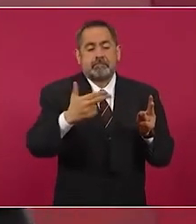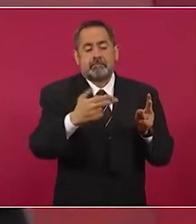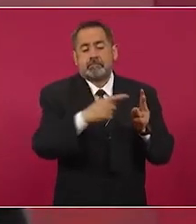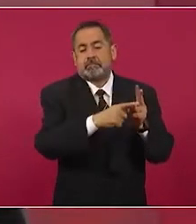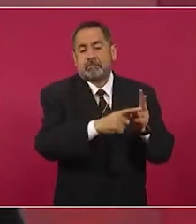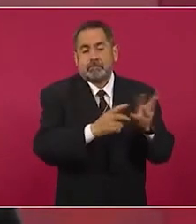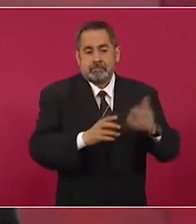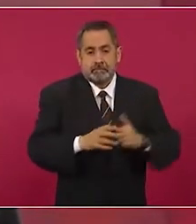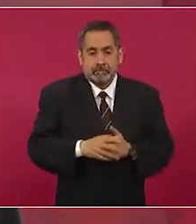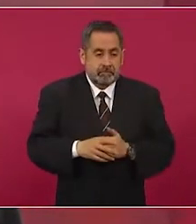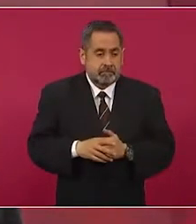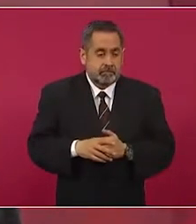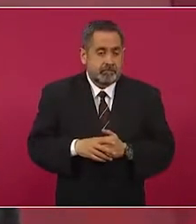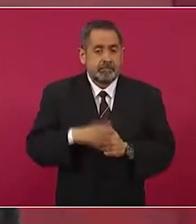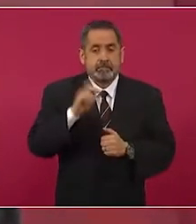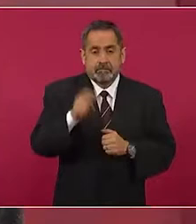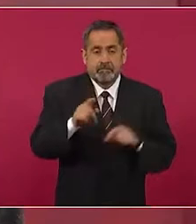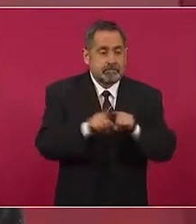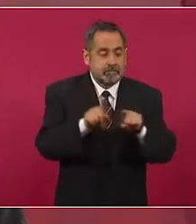son de